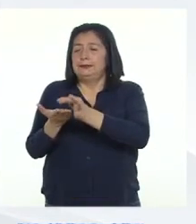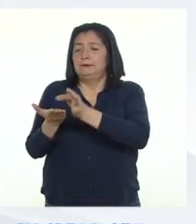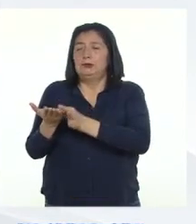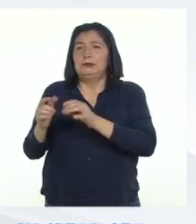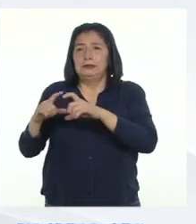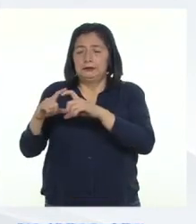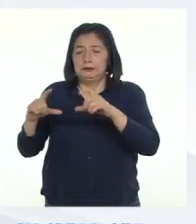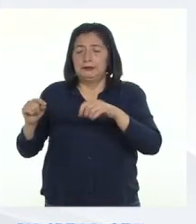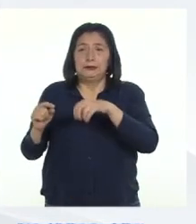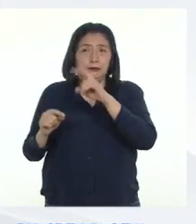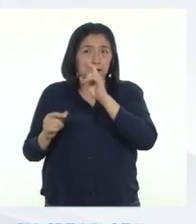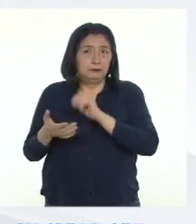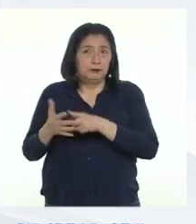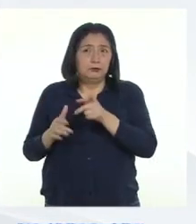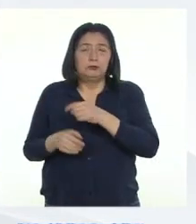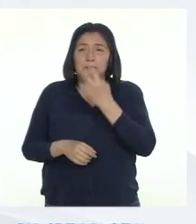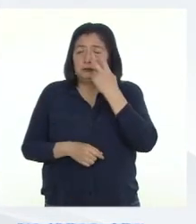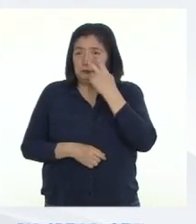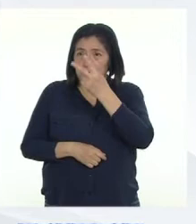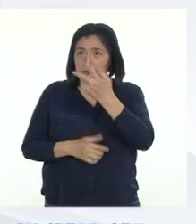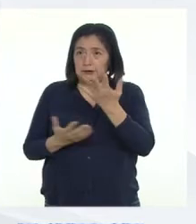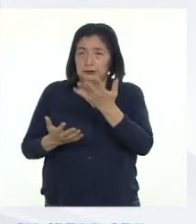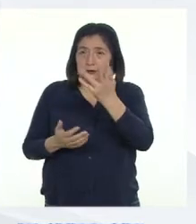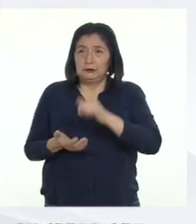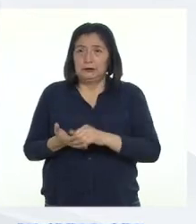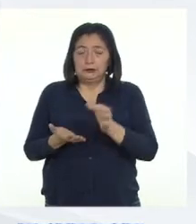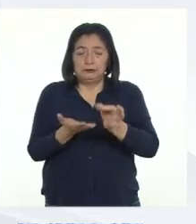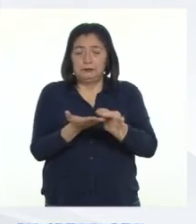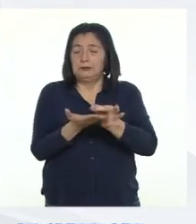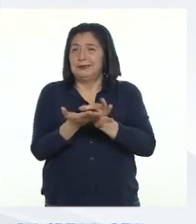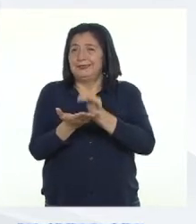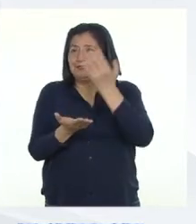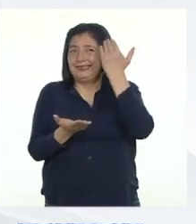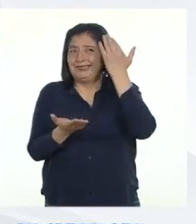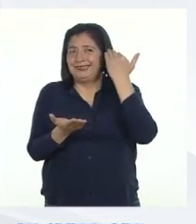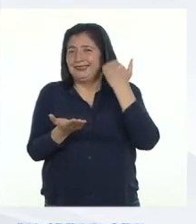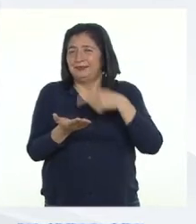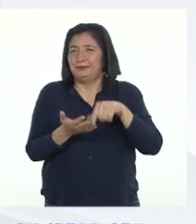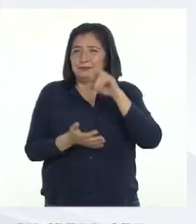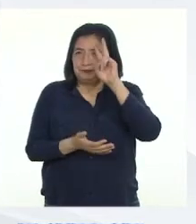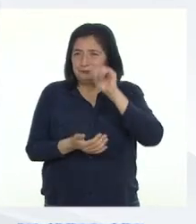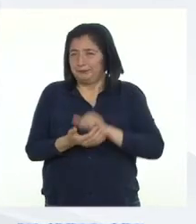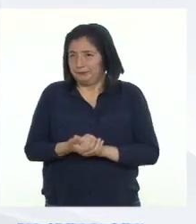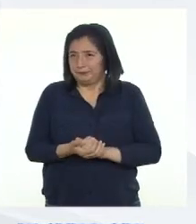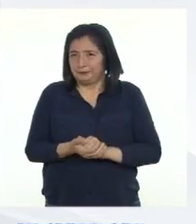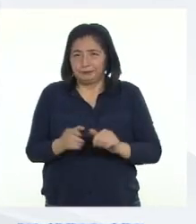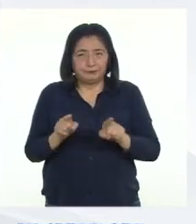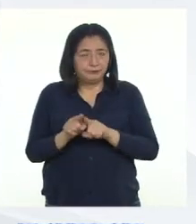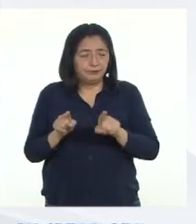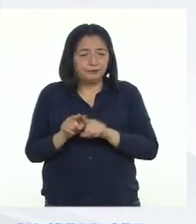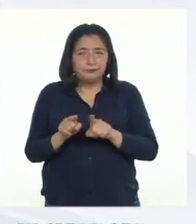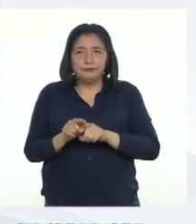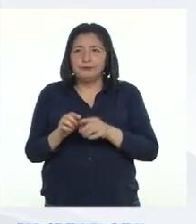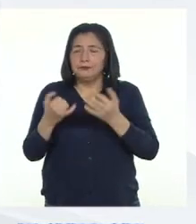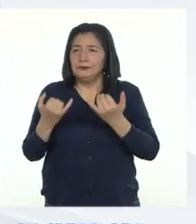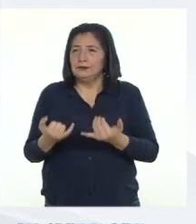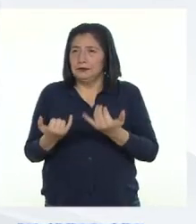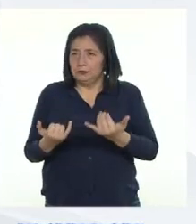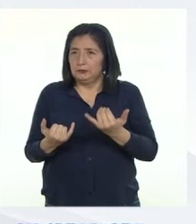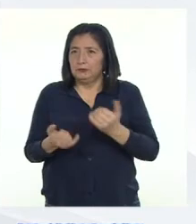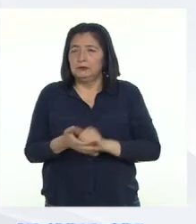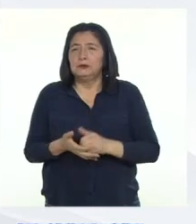de... Como podemos observar aquí, estas eran las monedas antiguas del Perú. También ahora en la